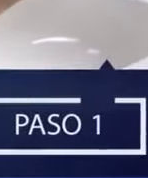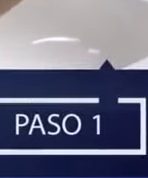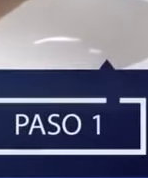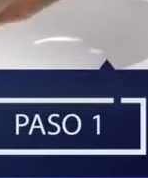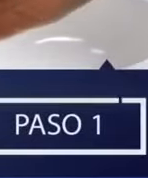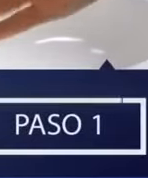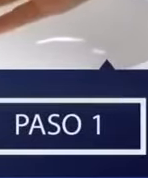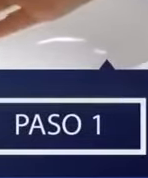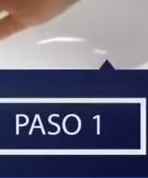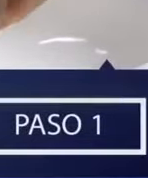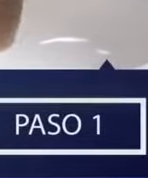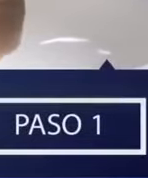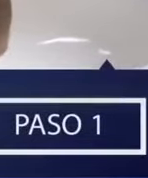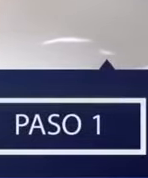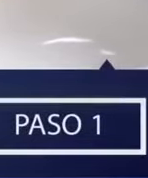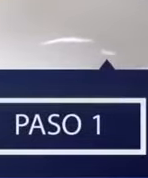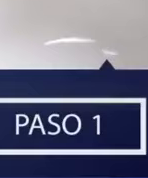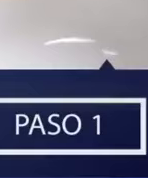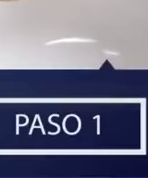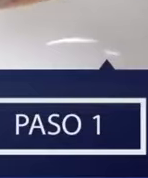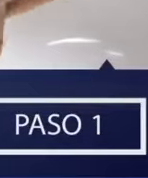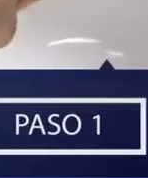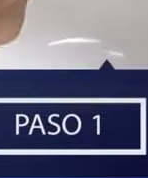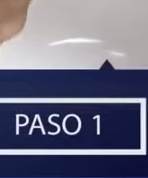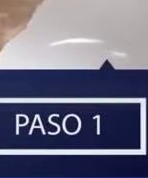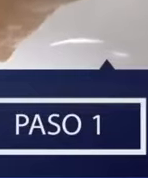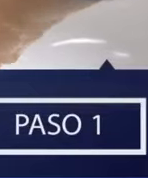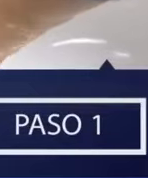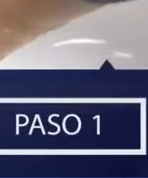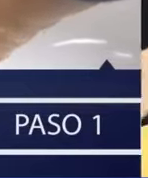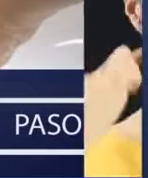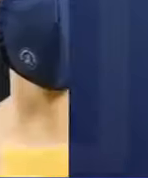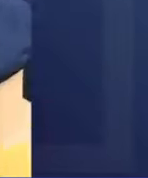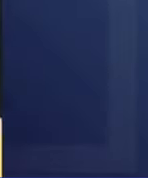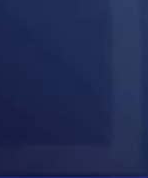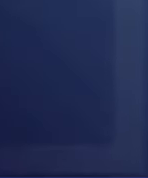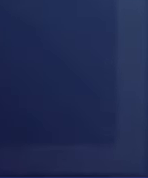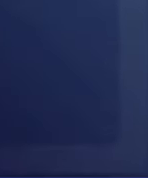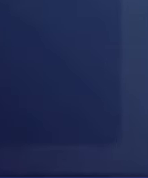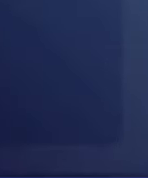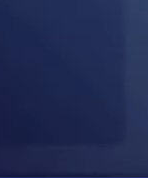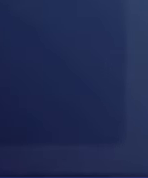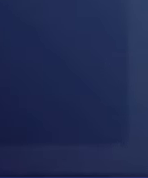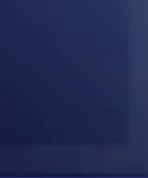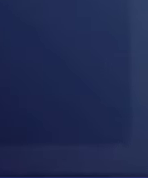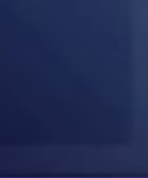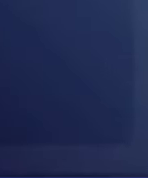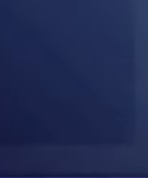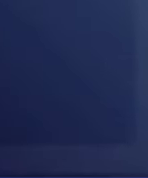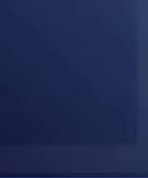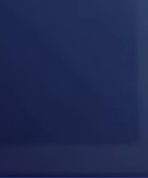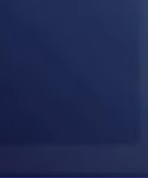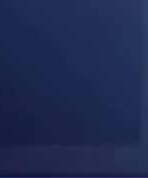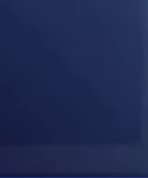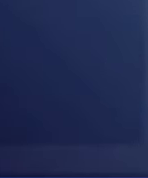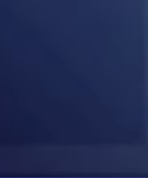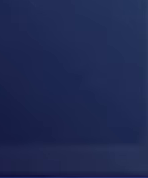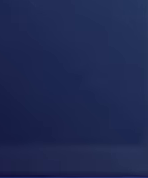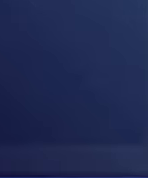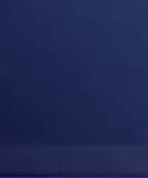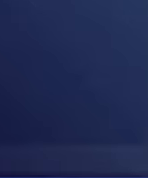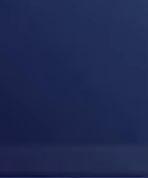1. Lávese las manos con agua y jabón o use solución alcohólica. Paso 2. Al